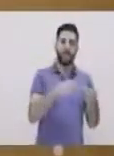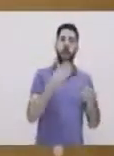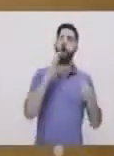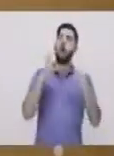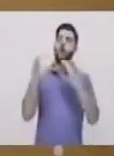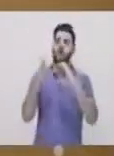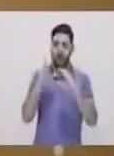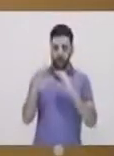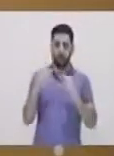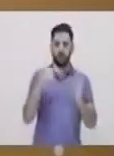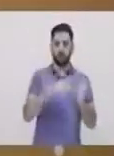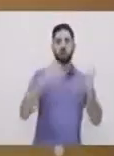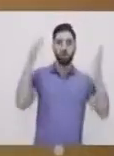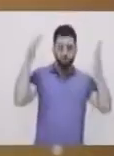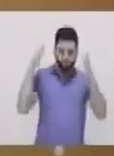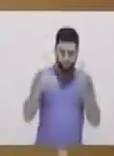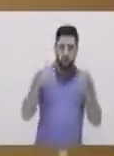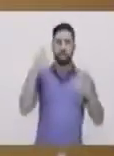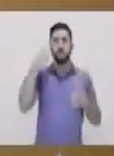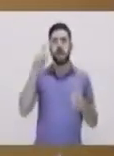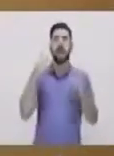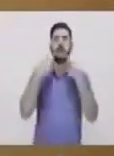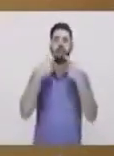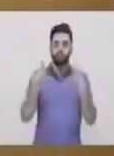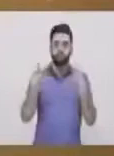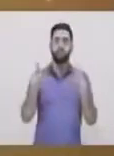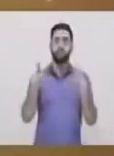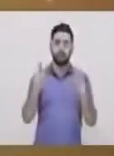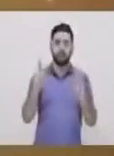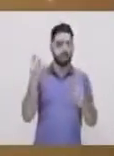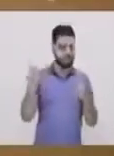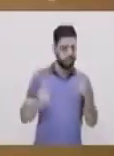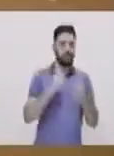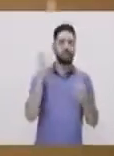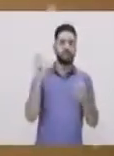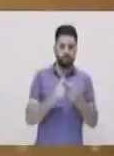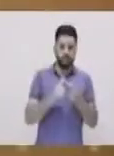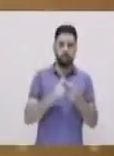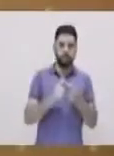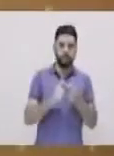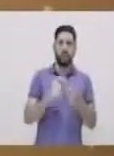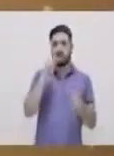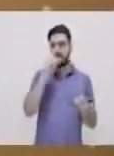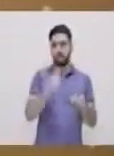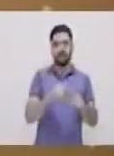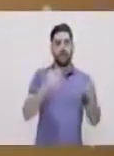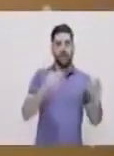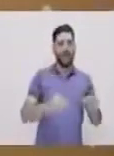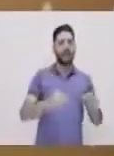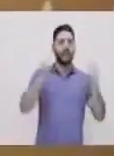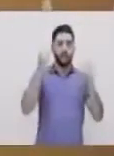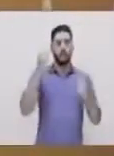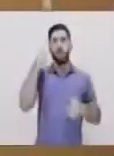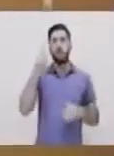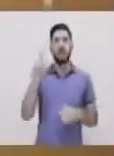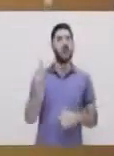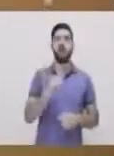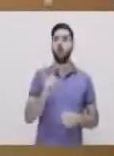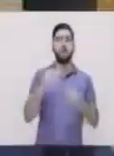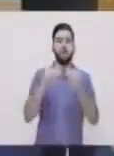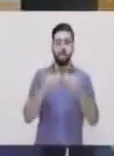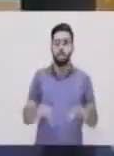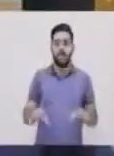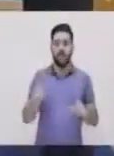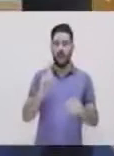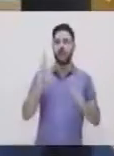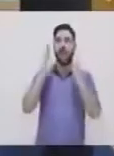se enfoca tal vez en dar como una noticia puntual, o sea, un par de detalles, pero que sea como rápida, tal vez para no perder la atención de la